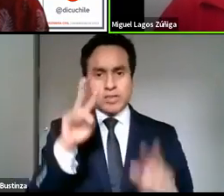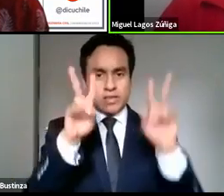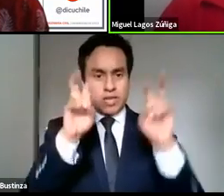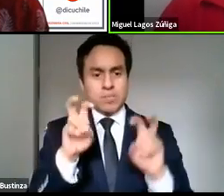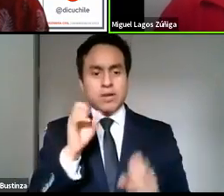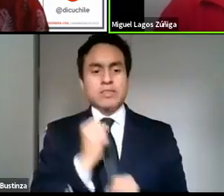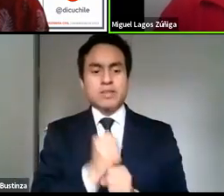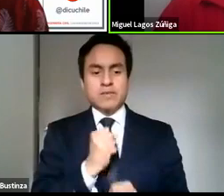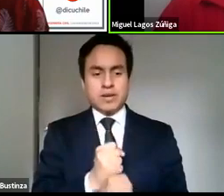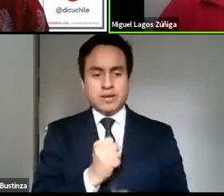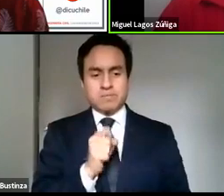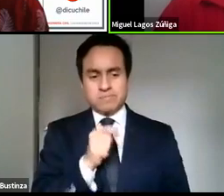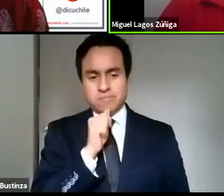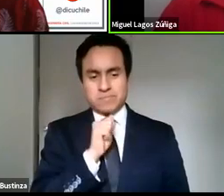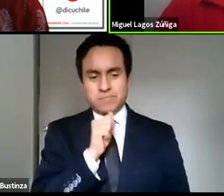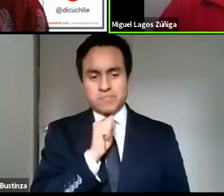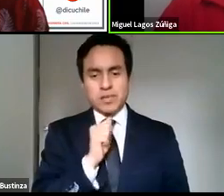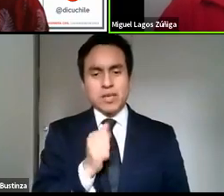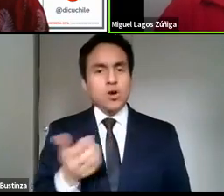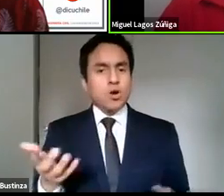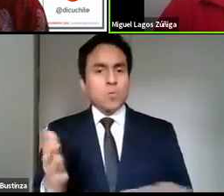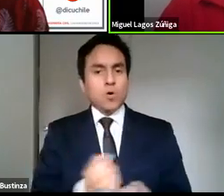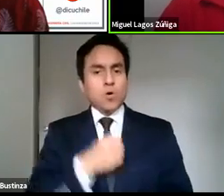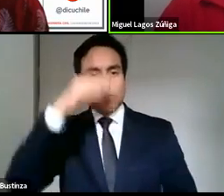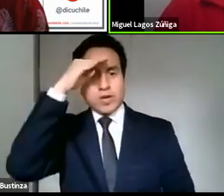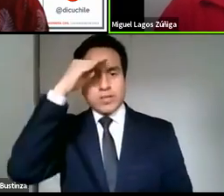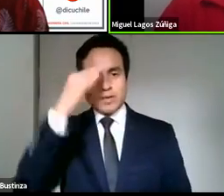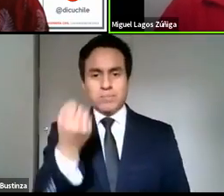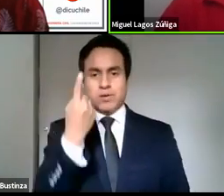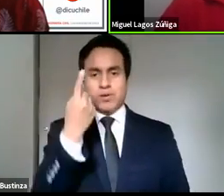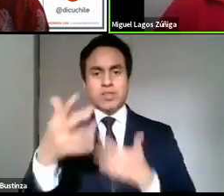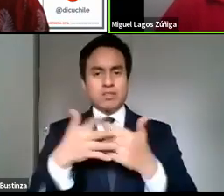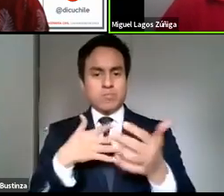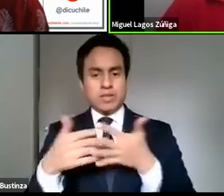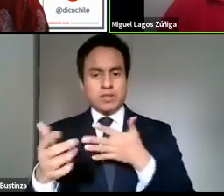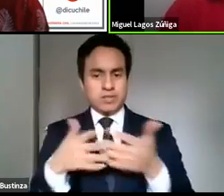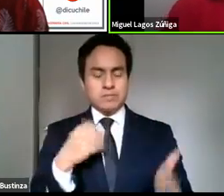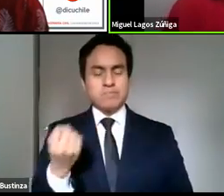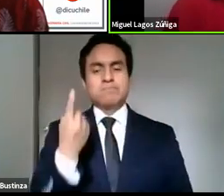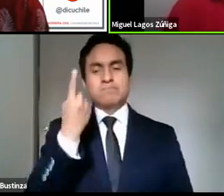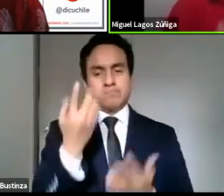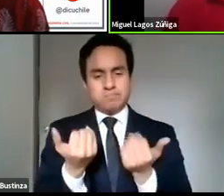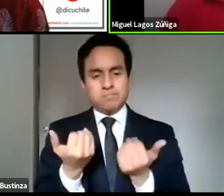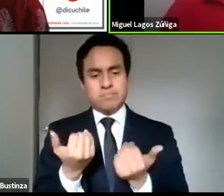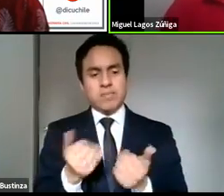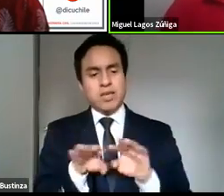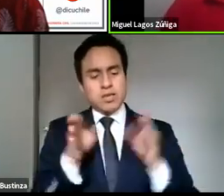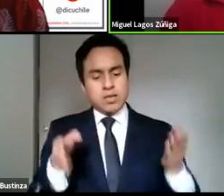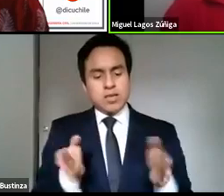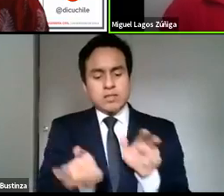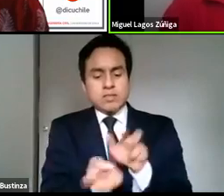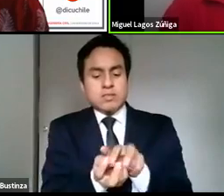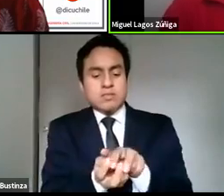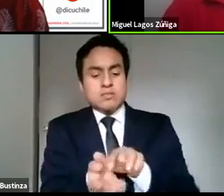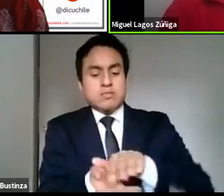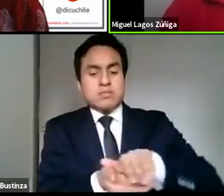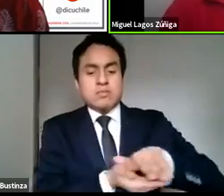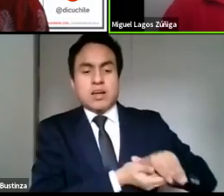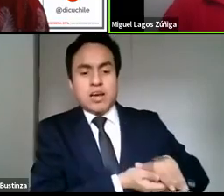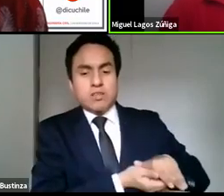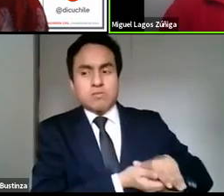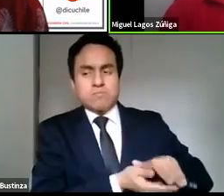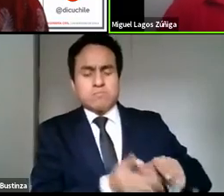que trabajar. Y para que haya confianza tiene que haber transparencia. Entonces, mientras hayan cosas en escritorios con carpetas cerradas, ciertamente va a haber